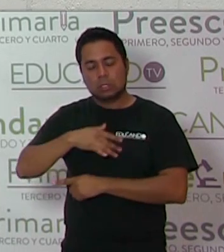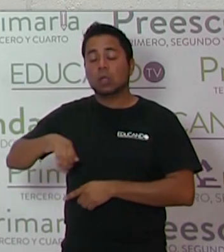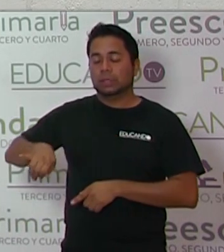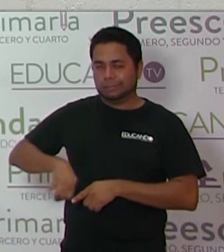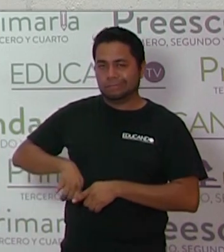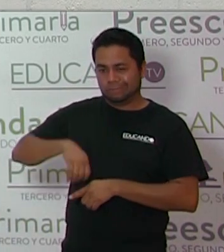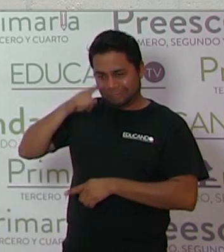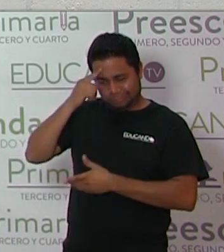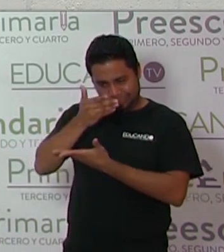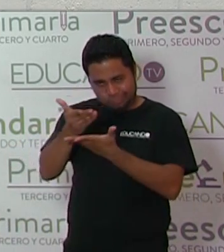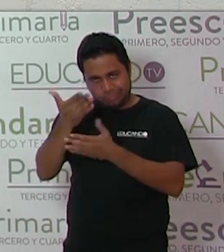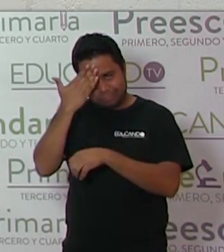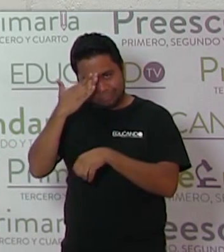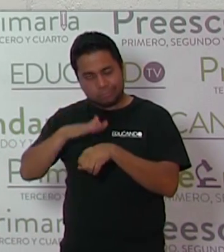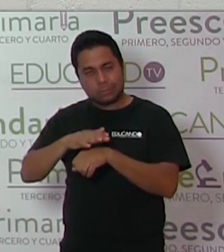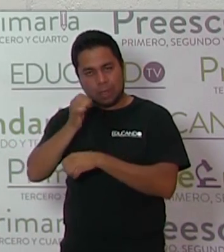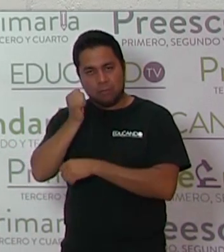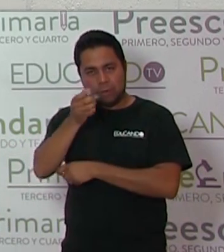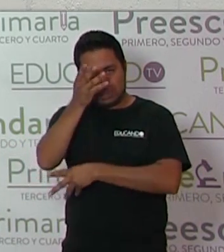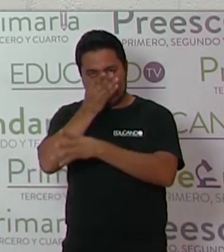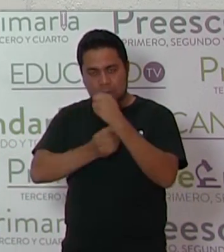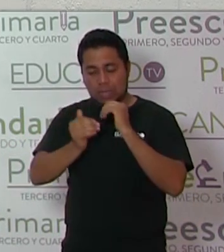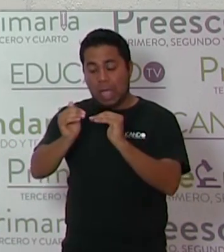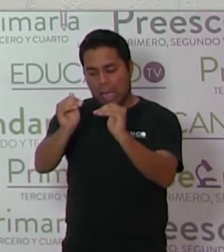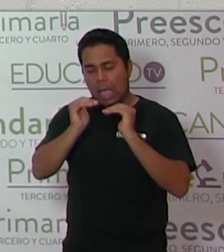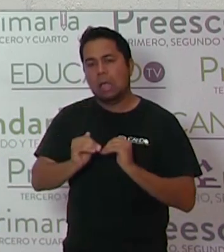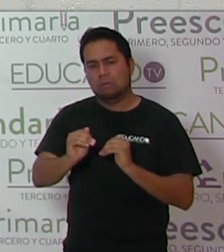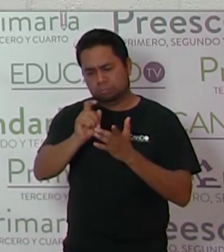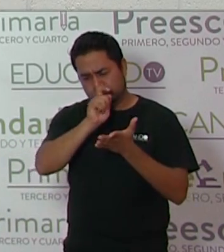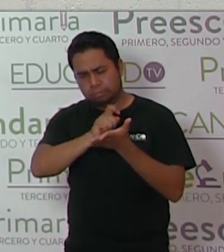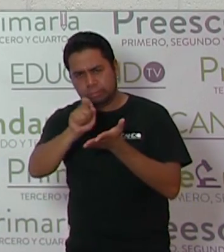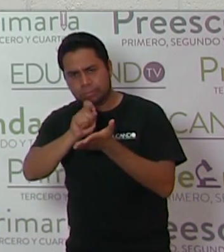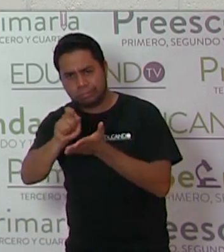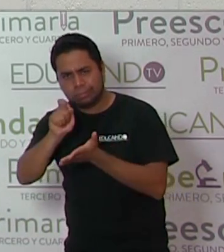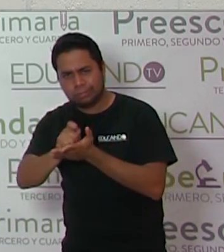muy interesante. Vamos a hacerlo aquí abajo para no